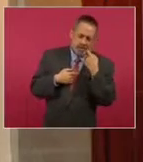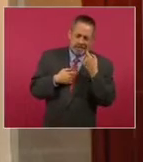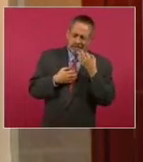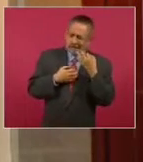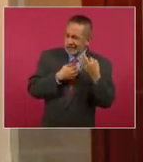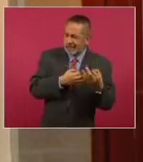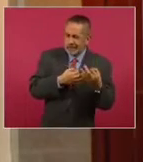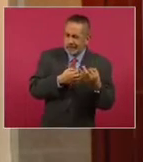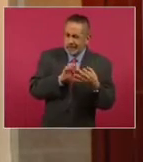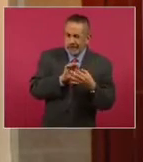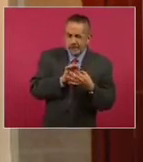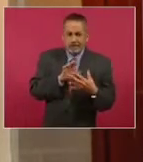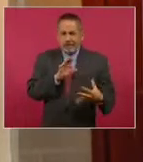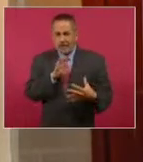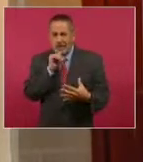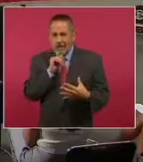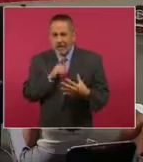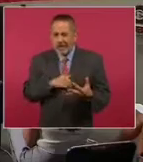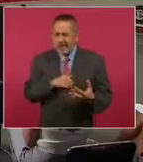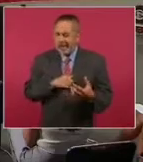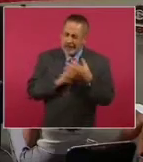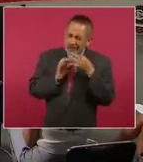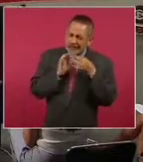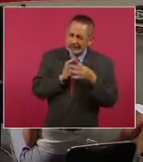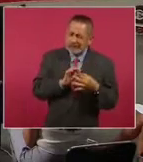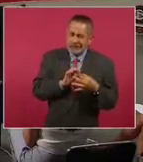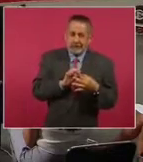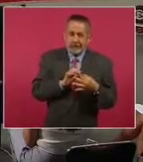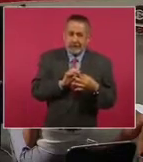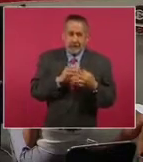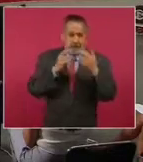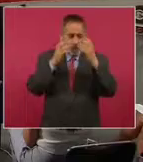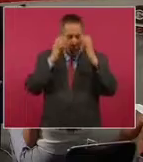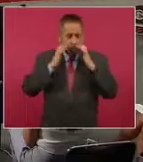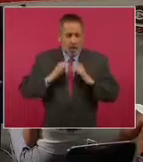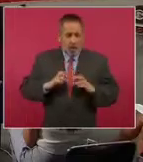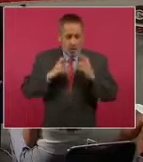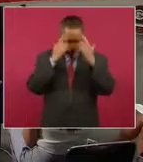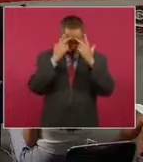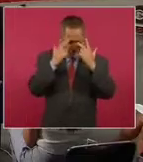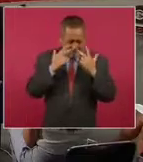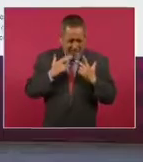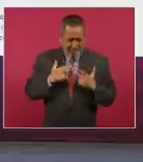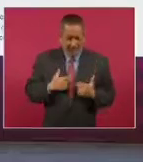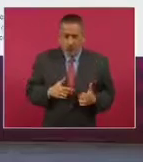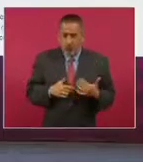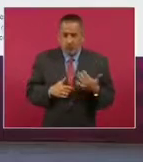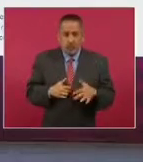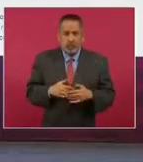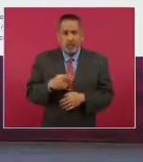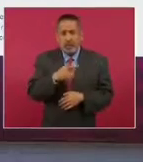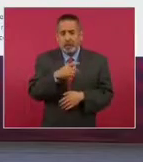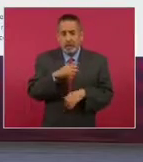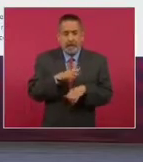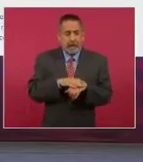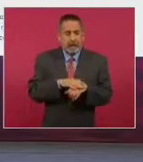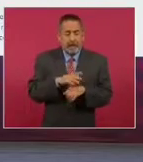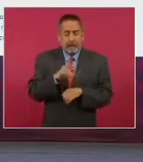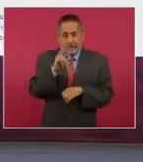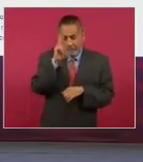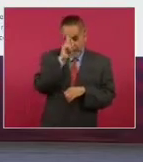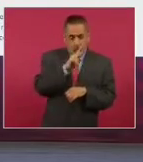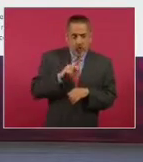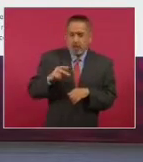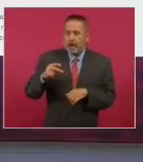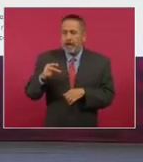y fisiológicamente devastadora, se le considera 50 veces más fuerte que